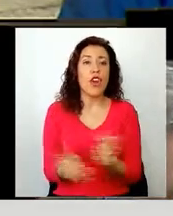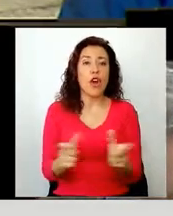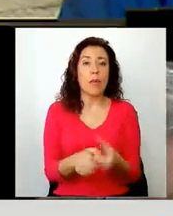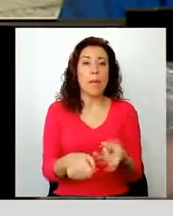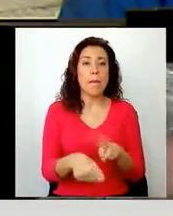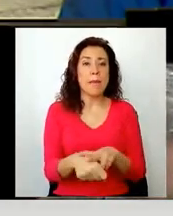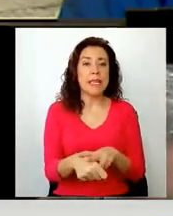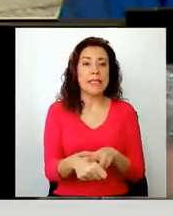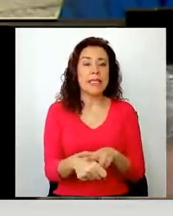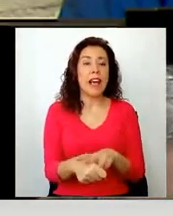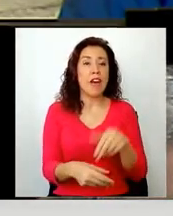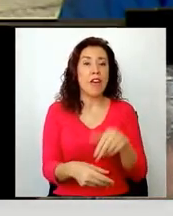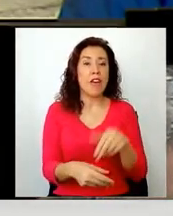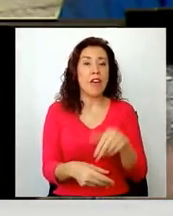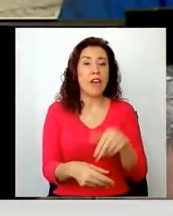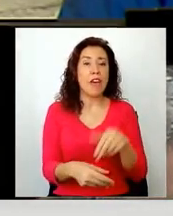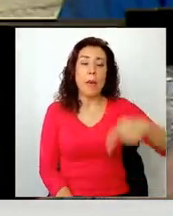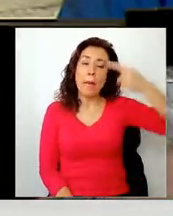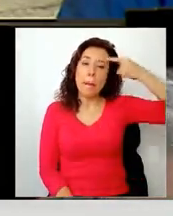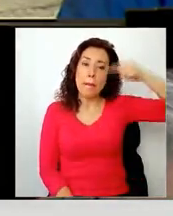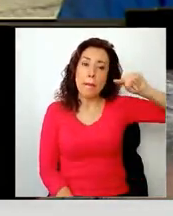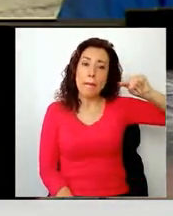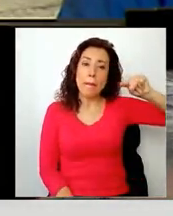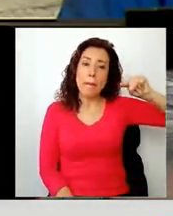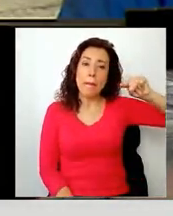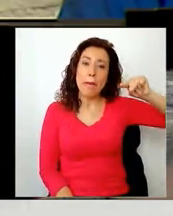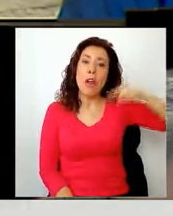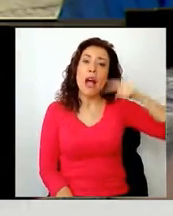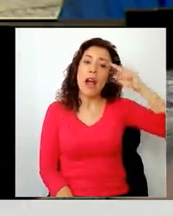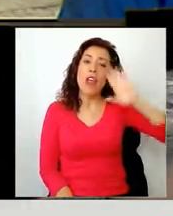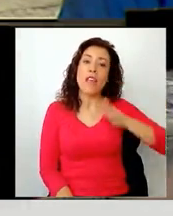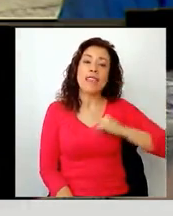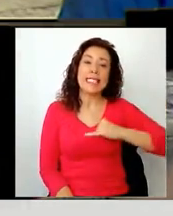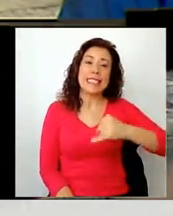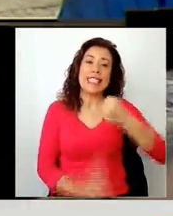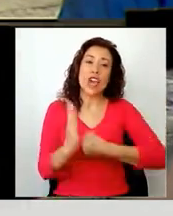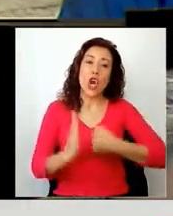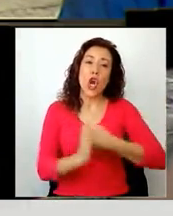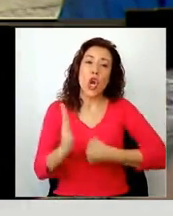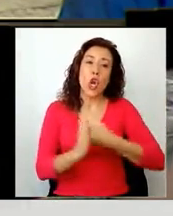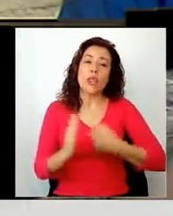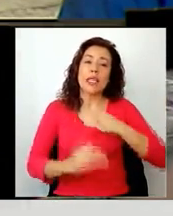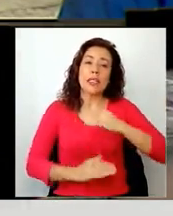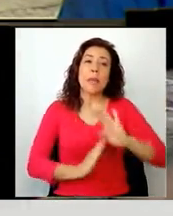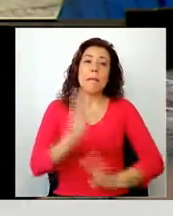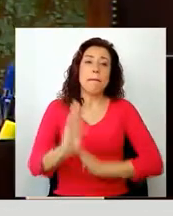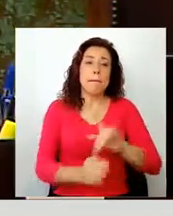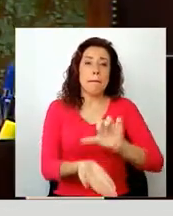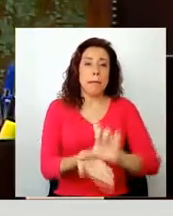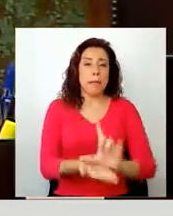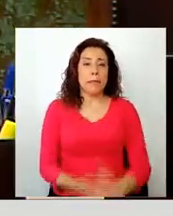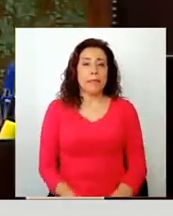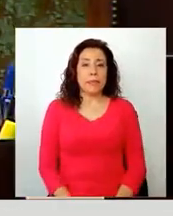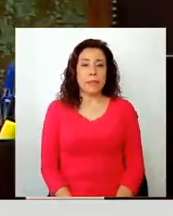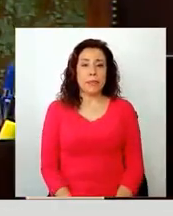hoy día pero creemos que tenemos que seguir luchando para seguir protegiendo estos lugares Gracias presidente